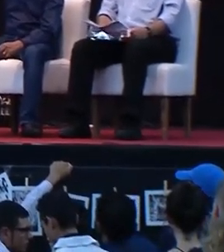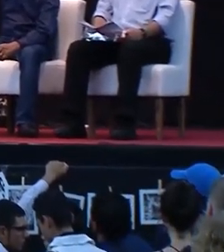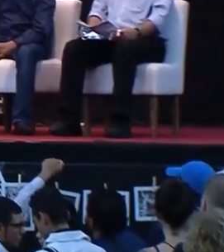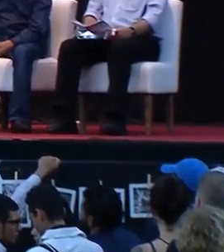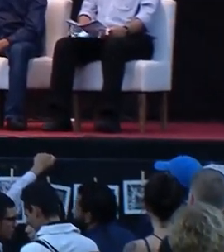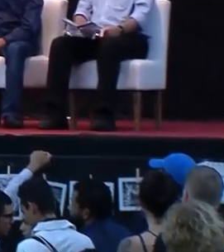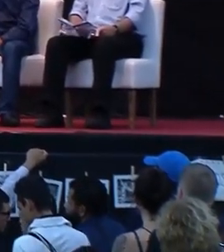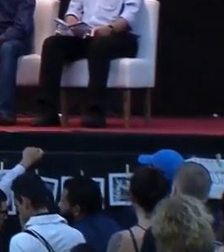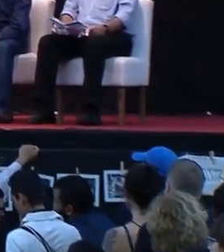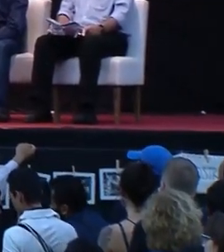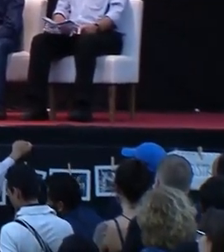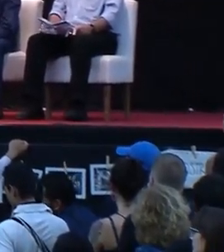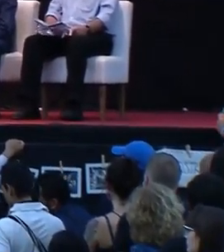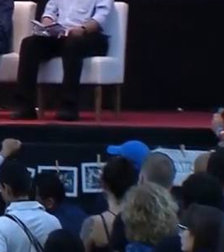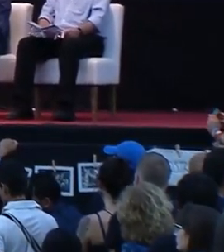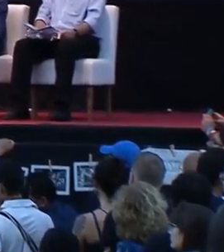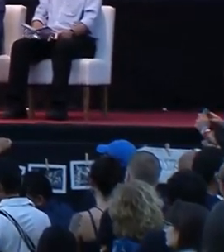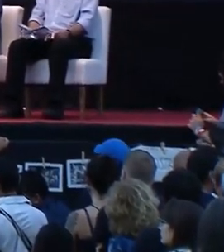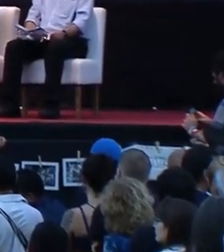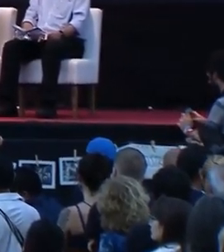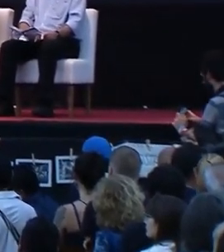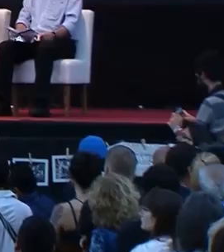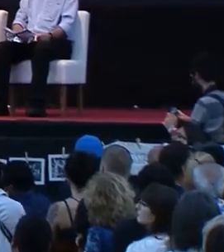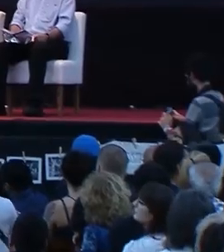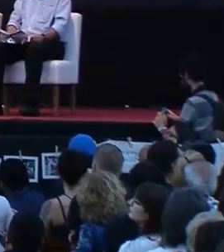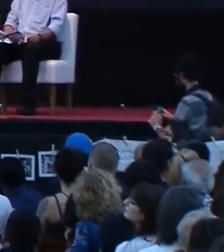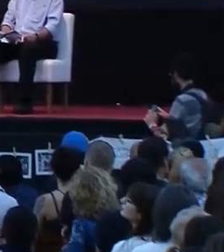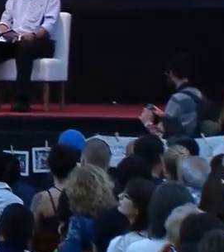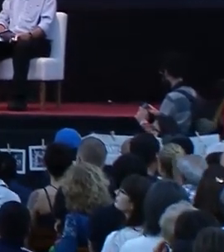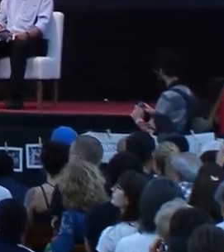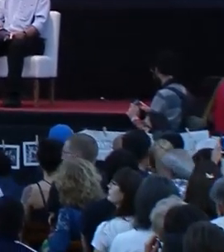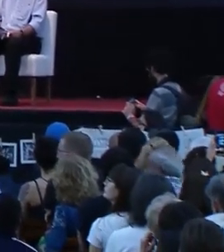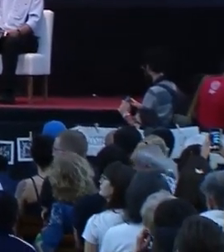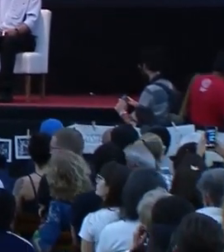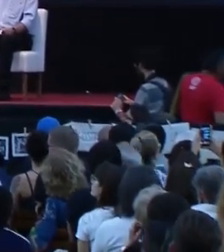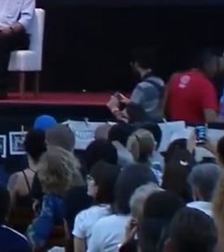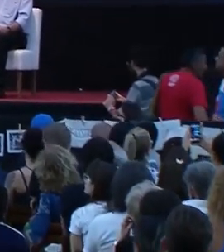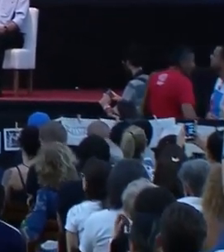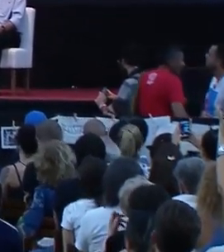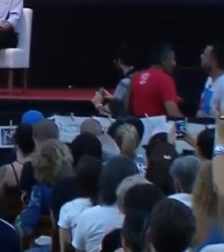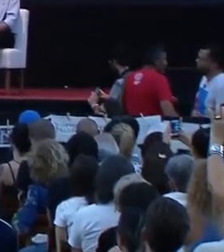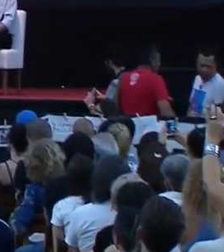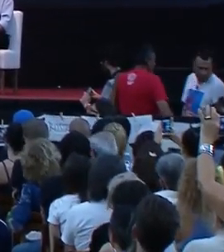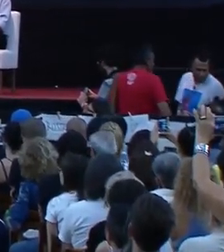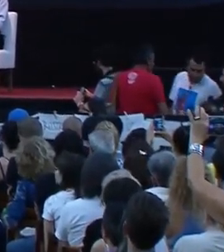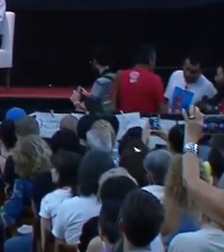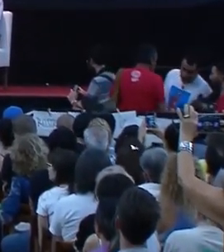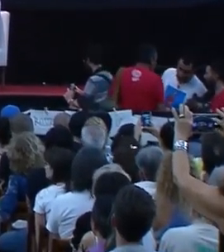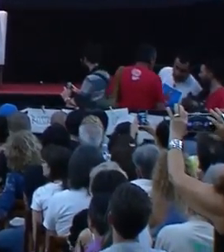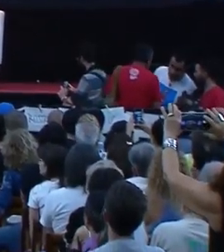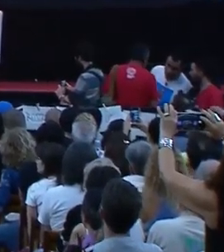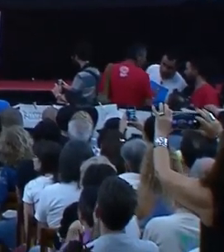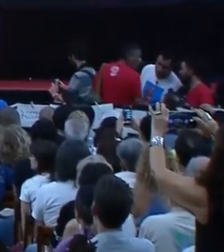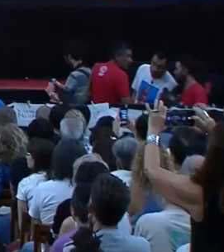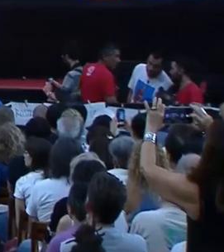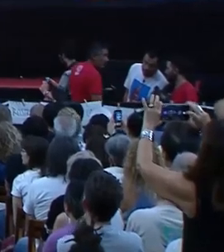barrio, en su vida cotidiana, pero que solas y solas no podemos, que tenemos que trabajar juntas y juntos, que tenemos que